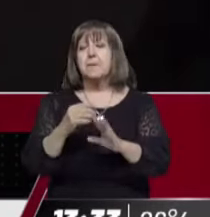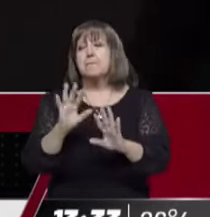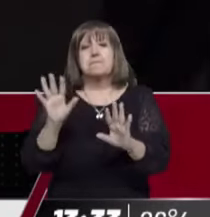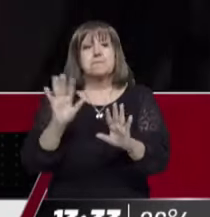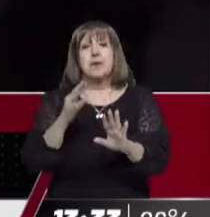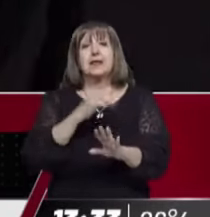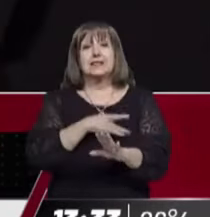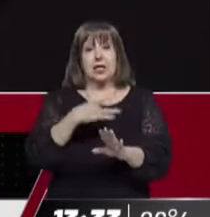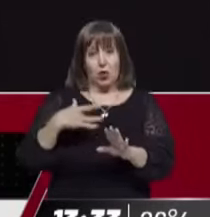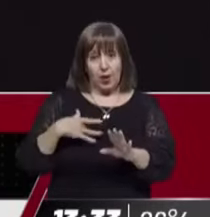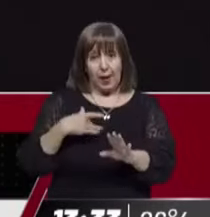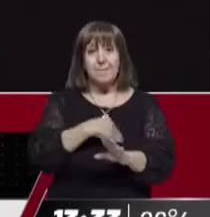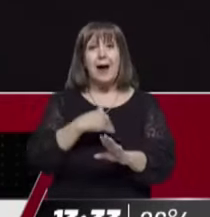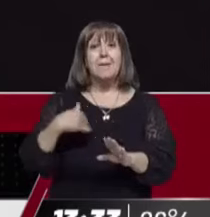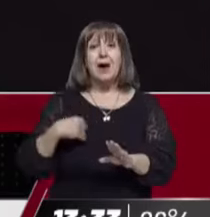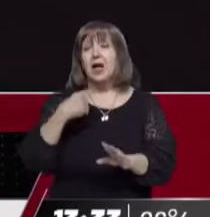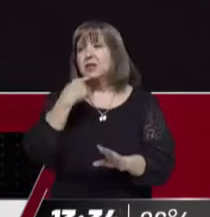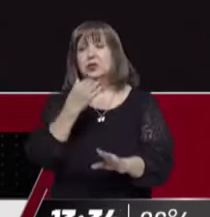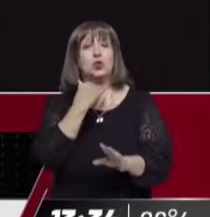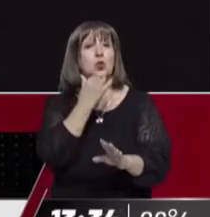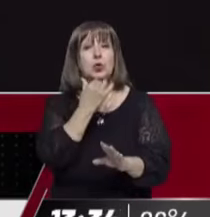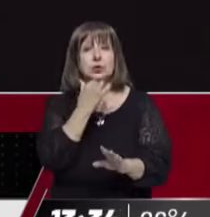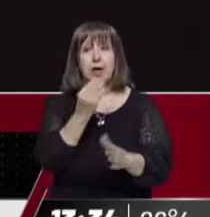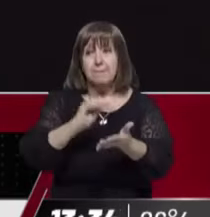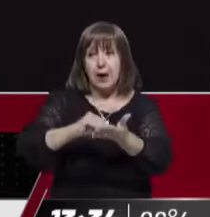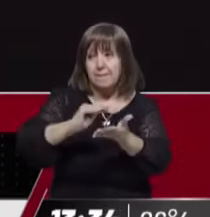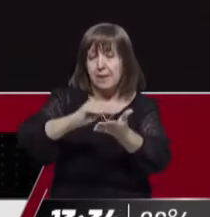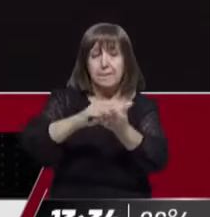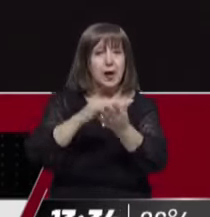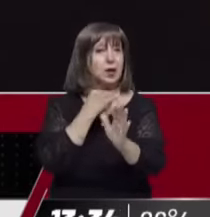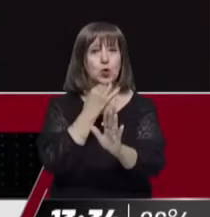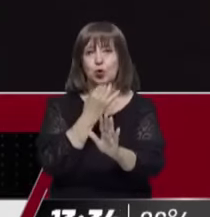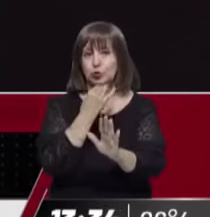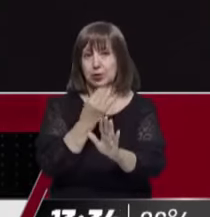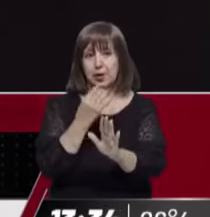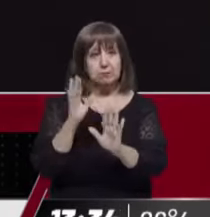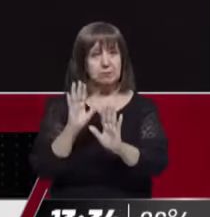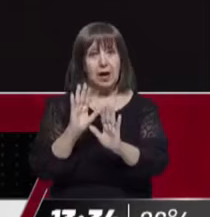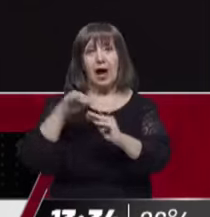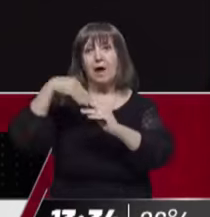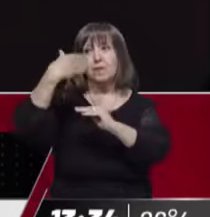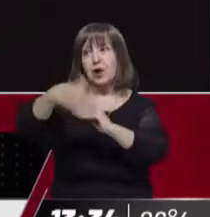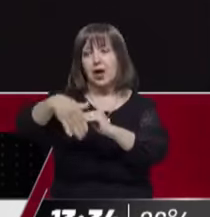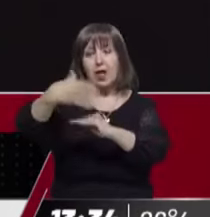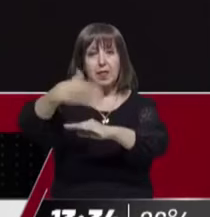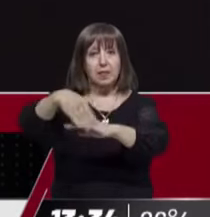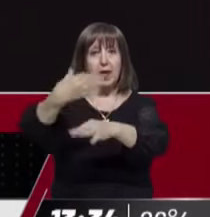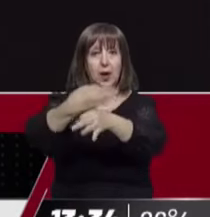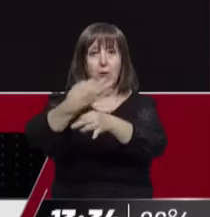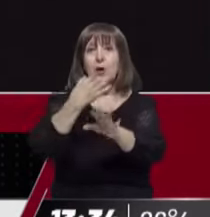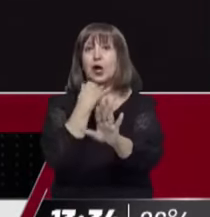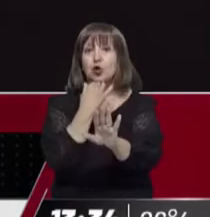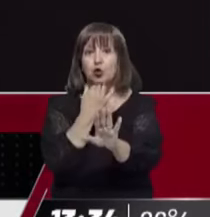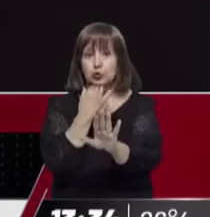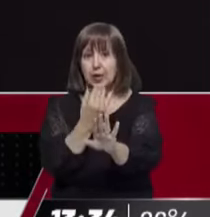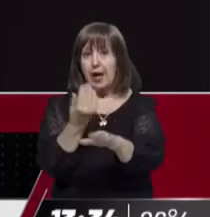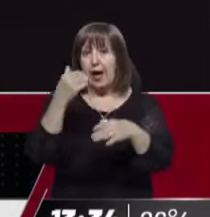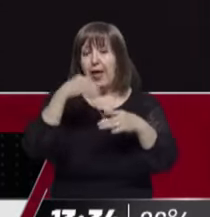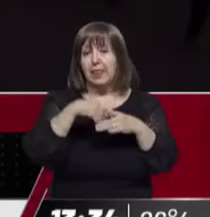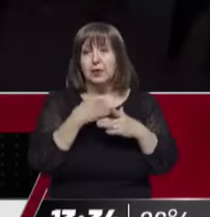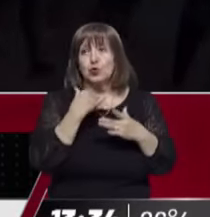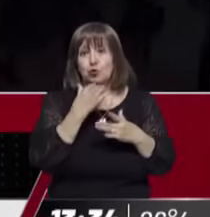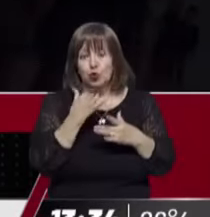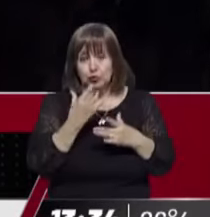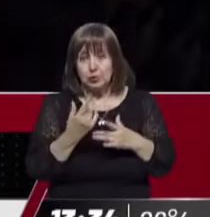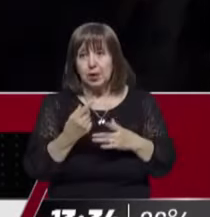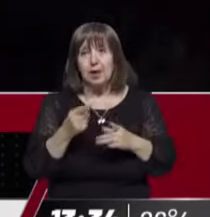desconozco realmente si ha habido otro hecho fuera de lo que sería el colegio, pero bueno.